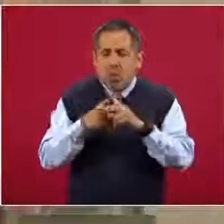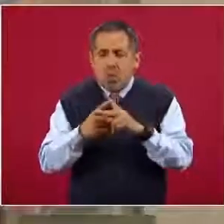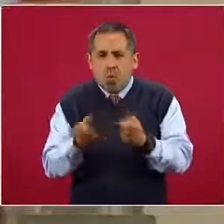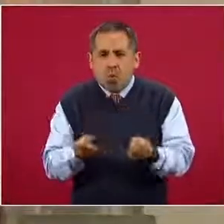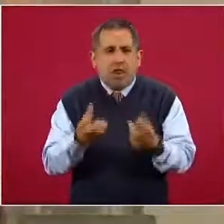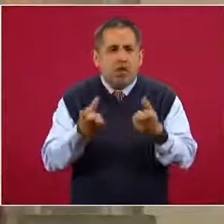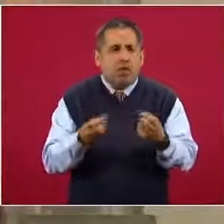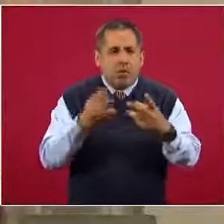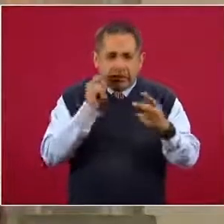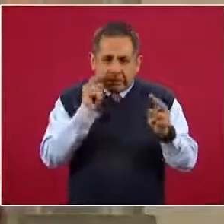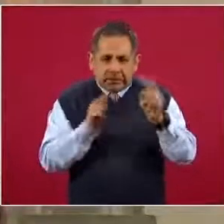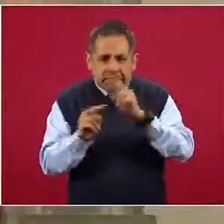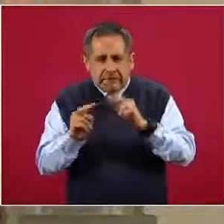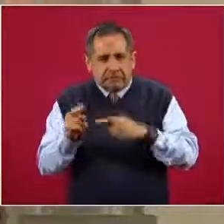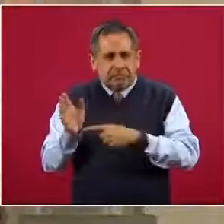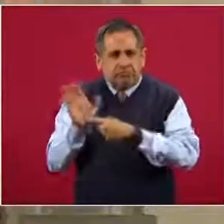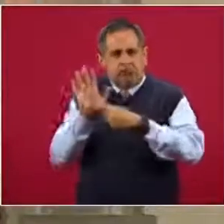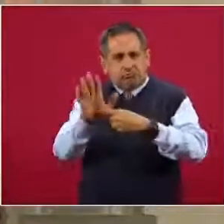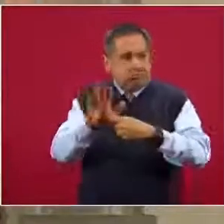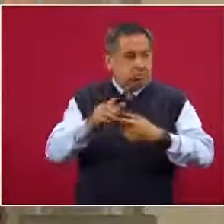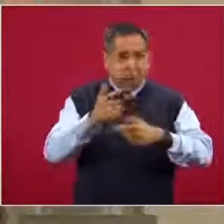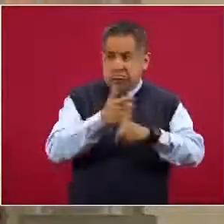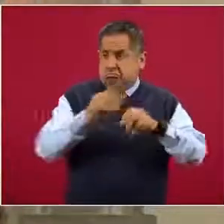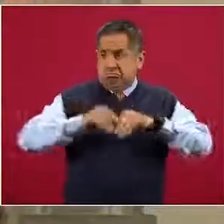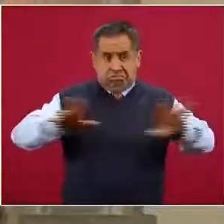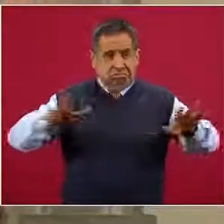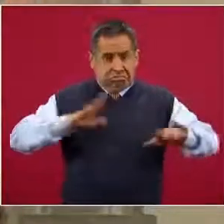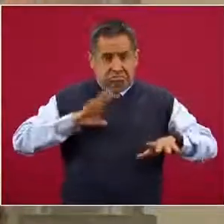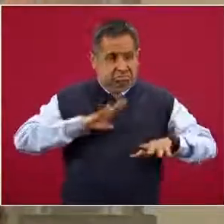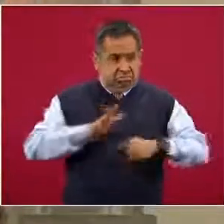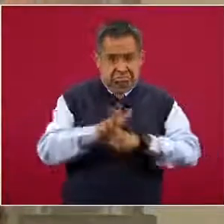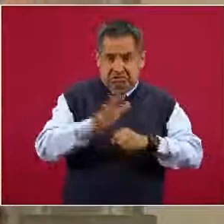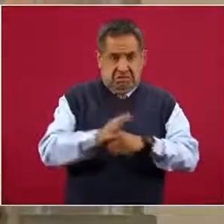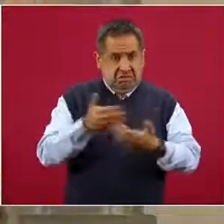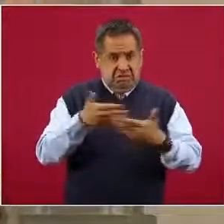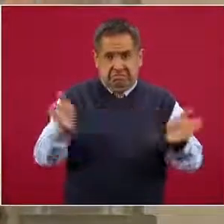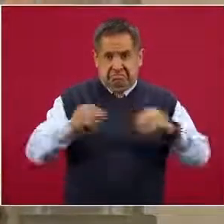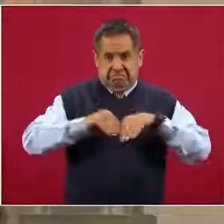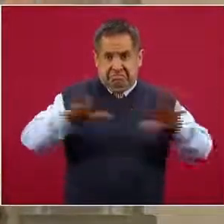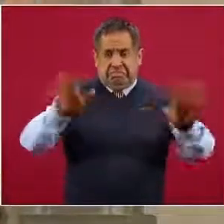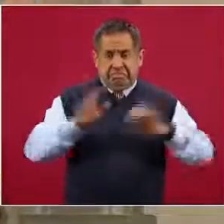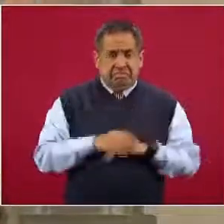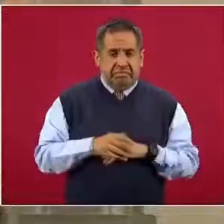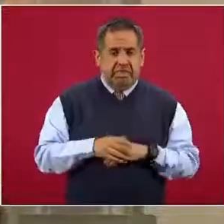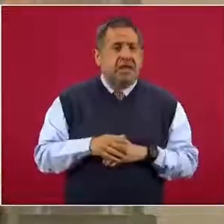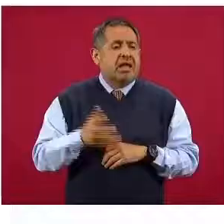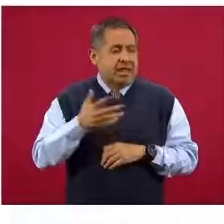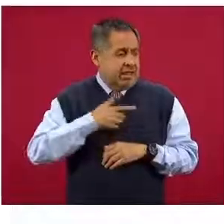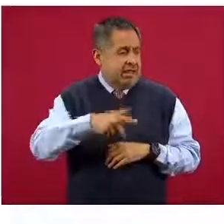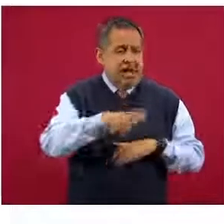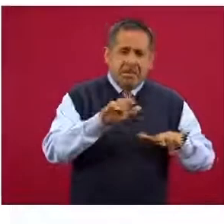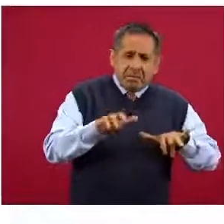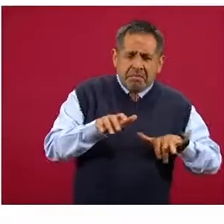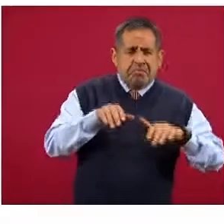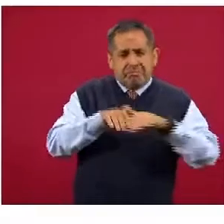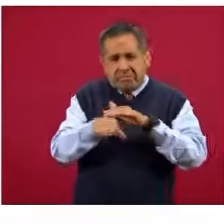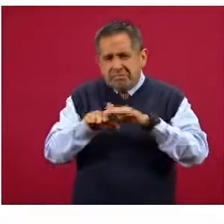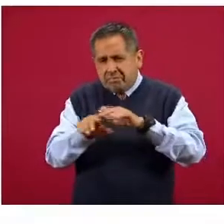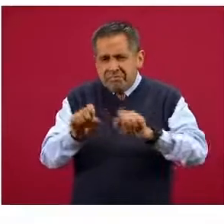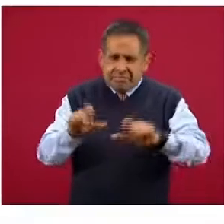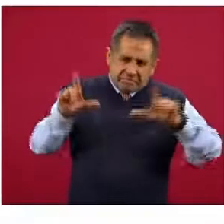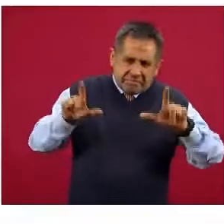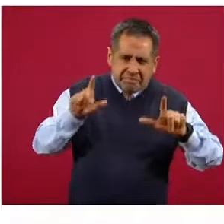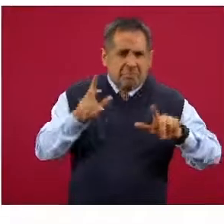sabiendo que esta presentación es de difusión pública y que además los medios tienen acceso a estos